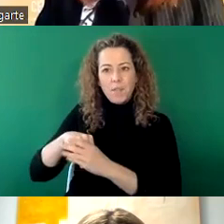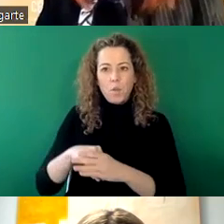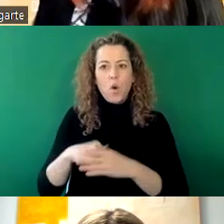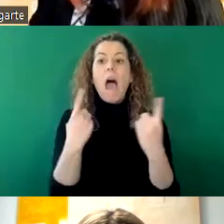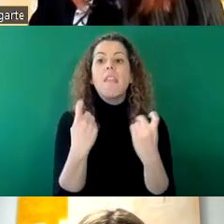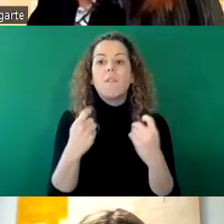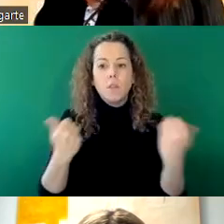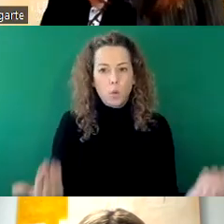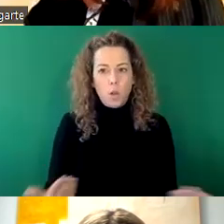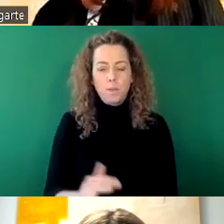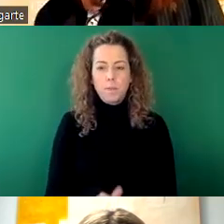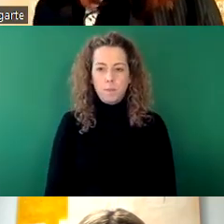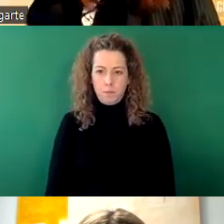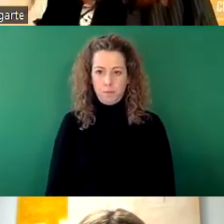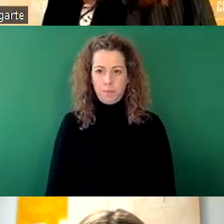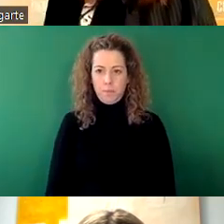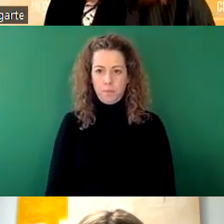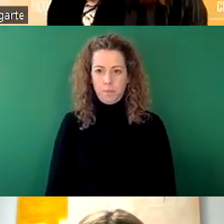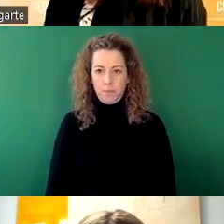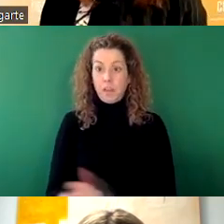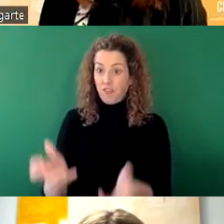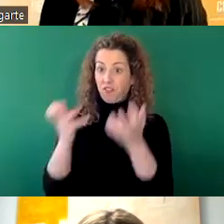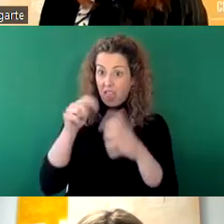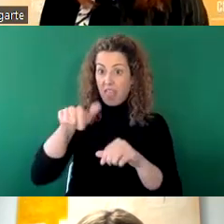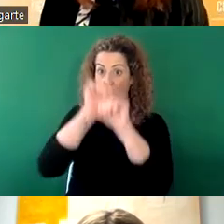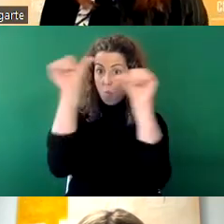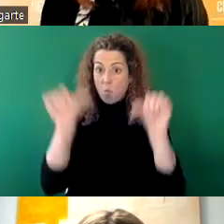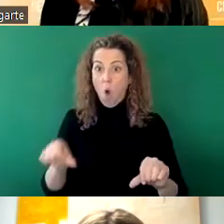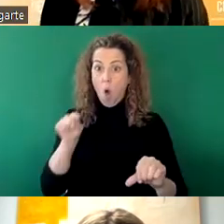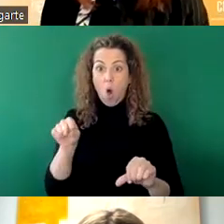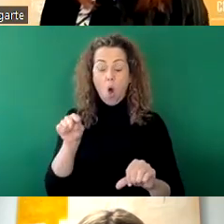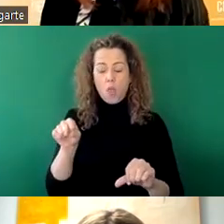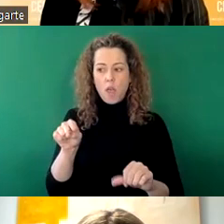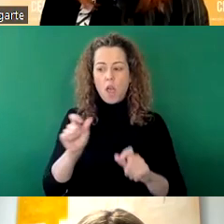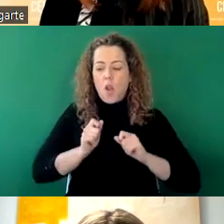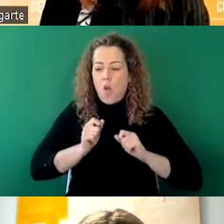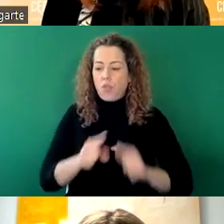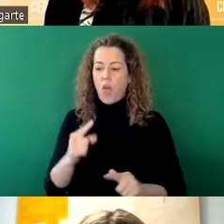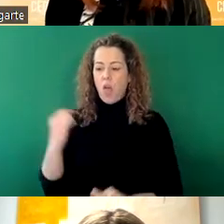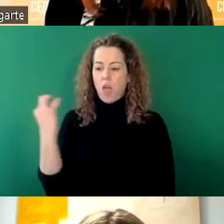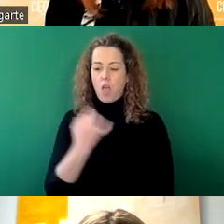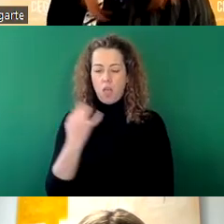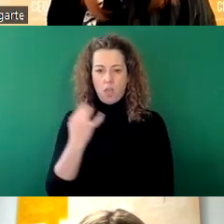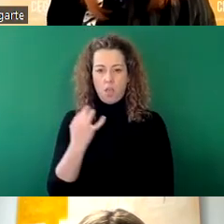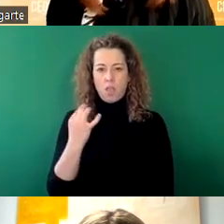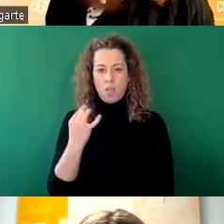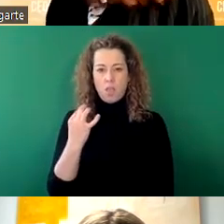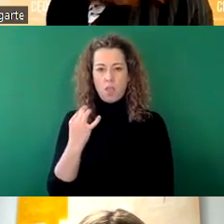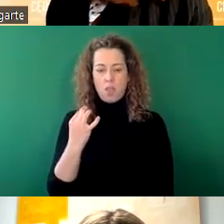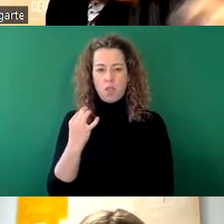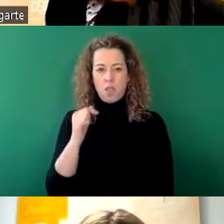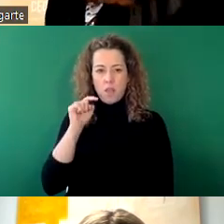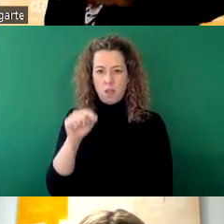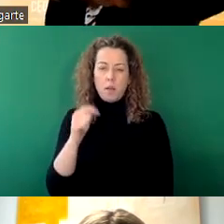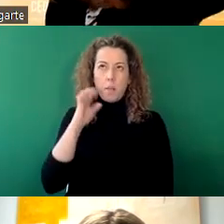esa persona. Una de las ventajas que tiene este modelo es que nos va a dar esa, digamos, es que suena